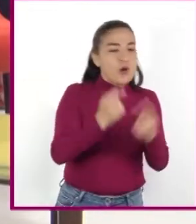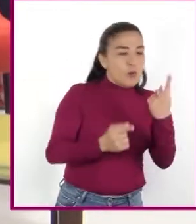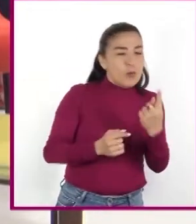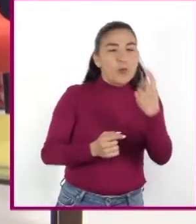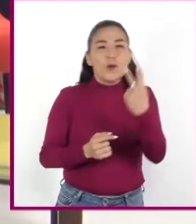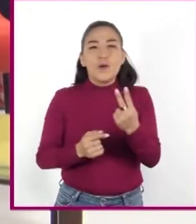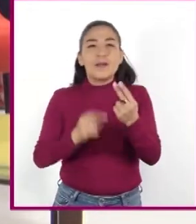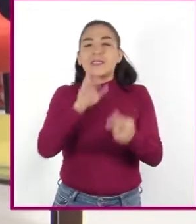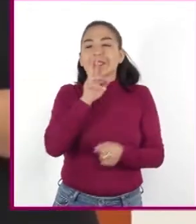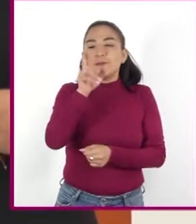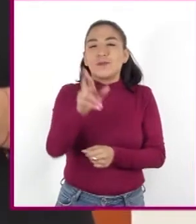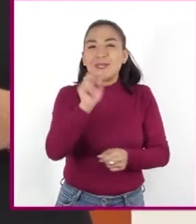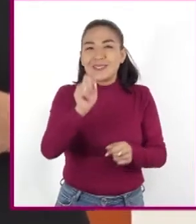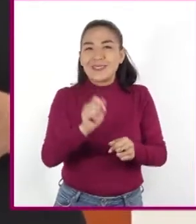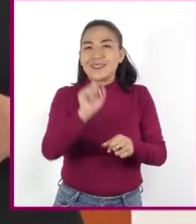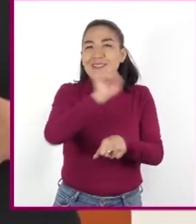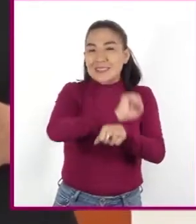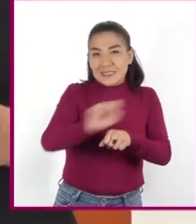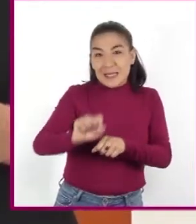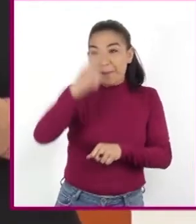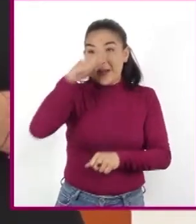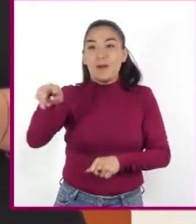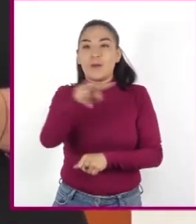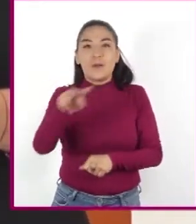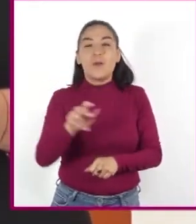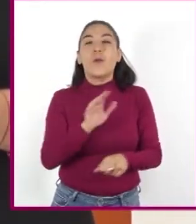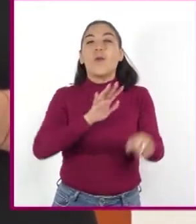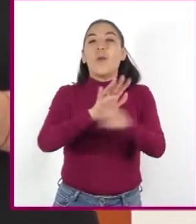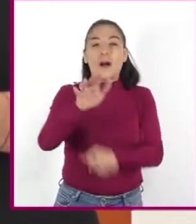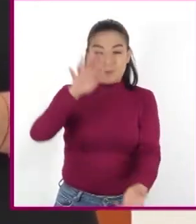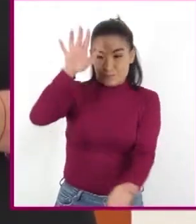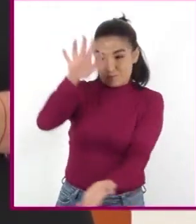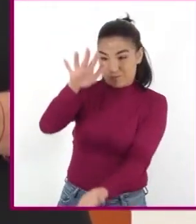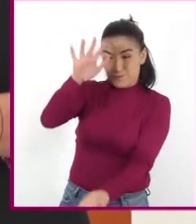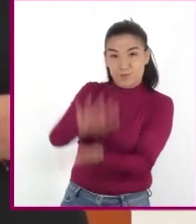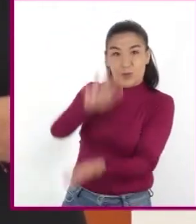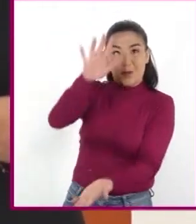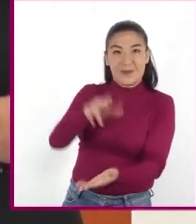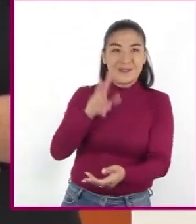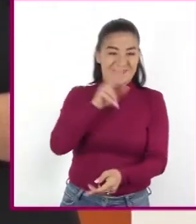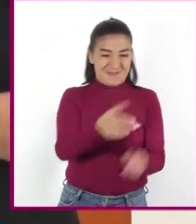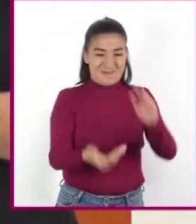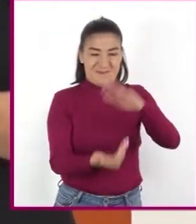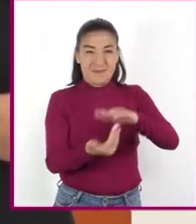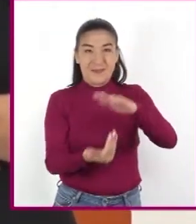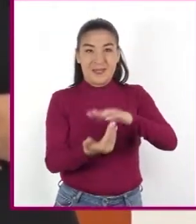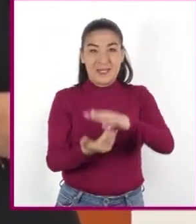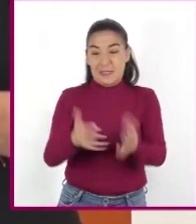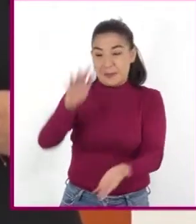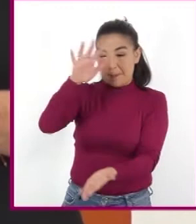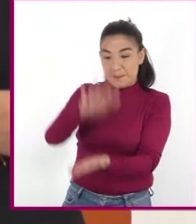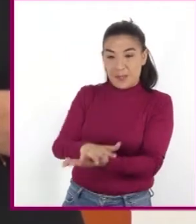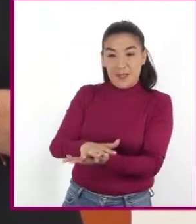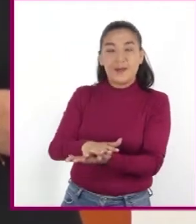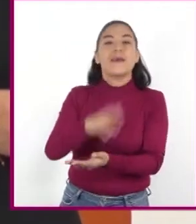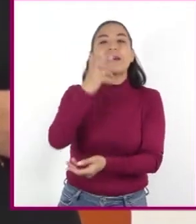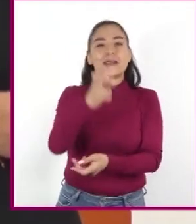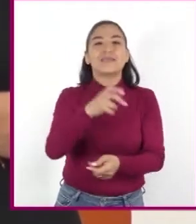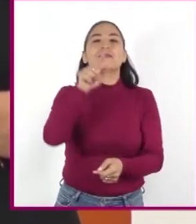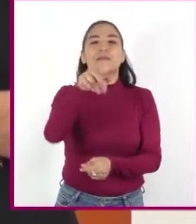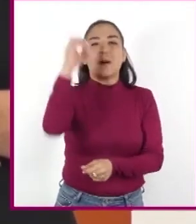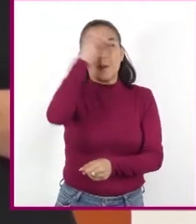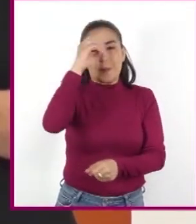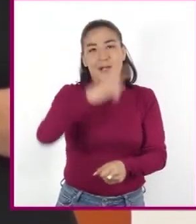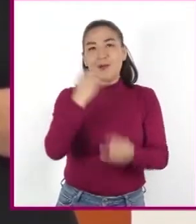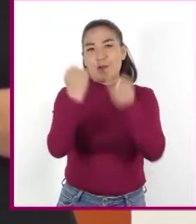qué objeto se trata. La concursante que oprima primero el botón que está sobre la mesa obtendrá la oportunidad de jugar primero